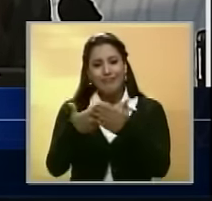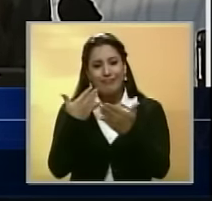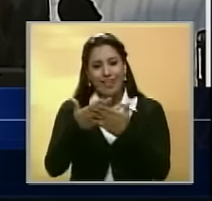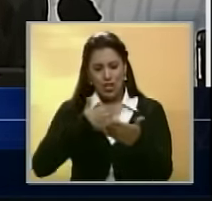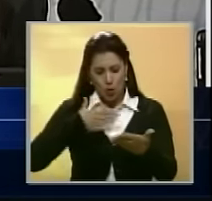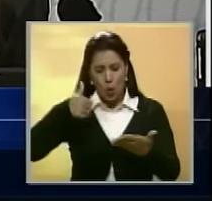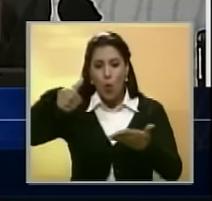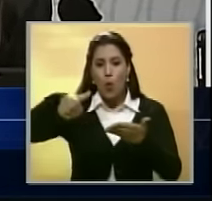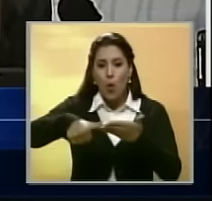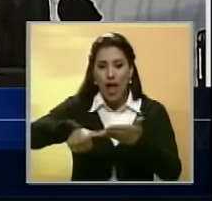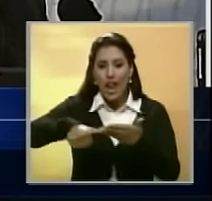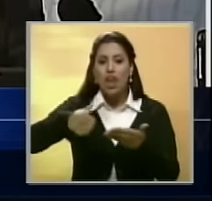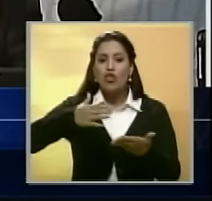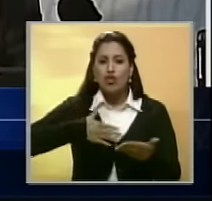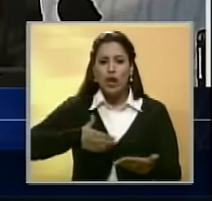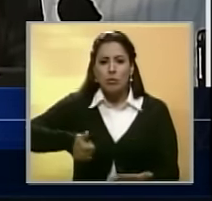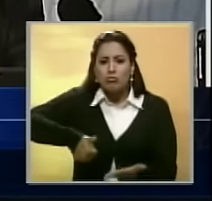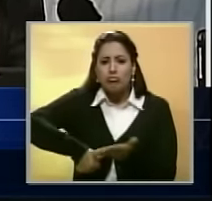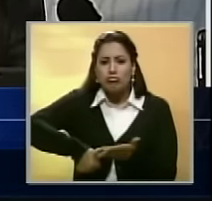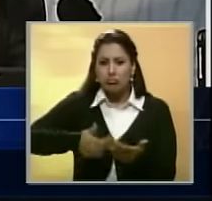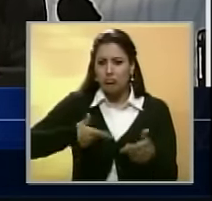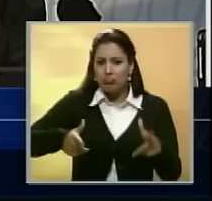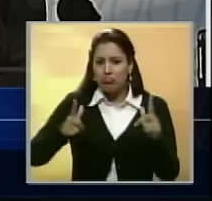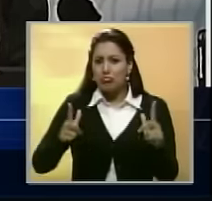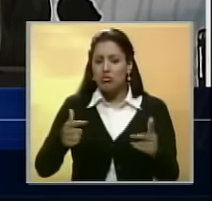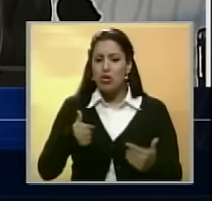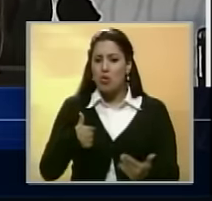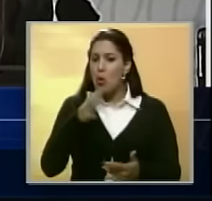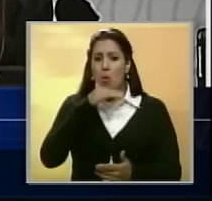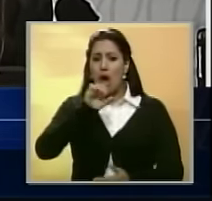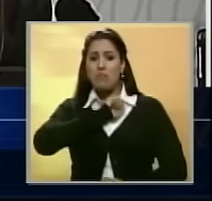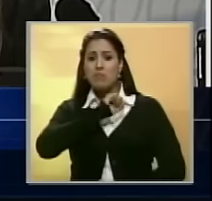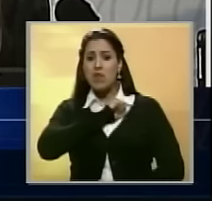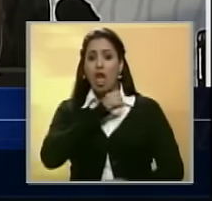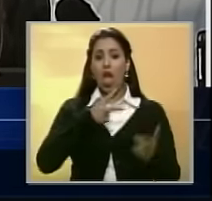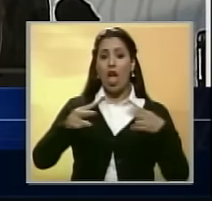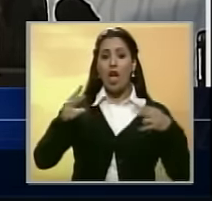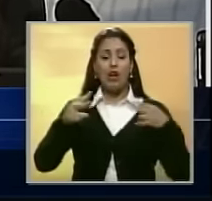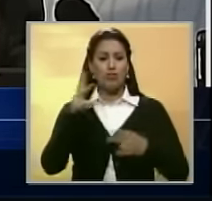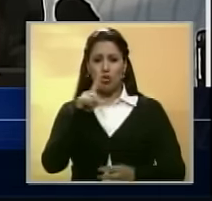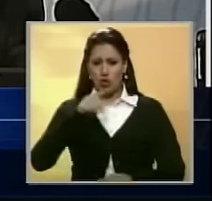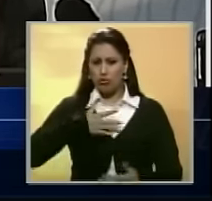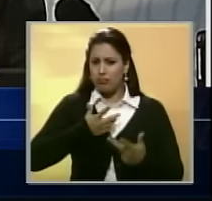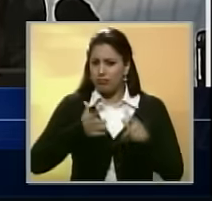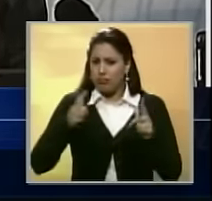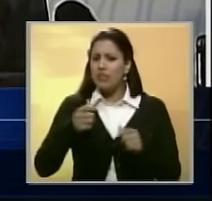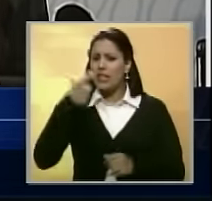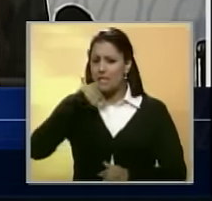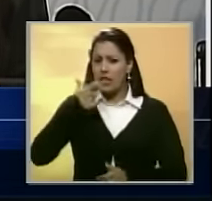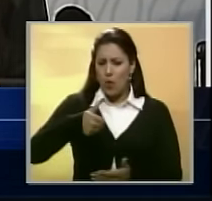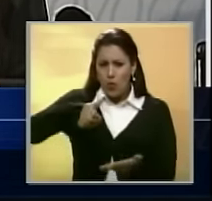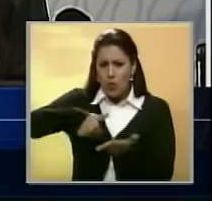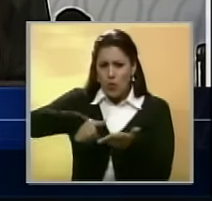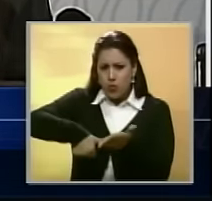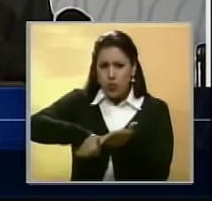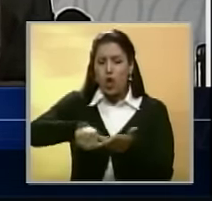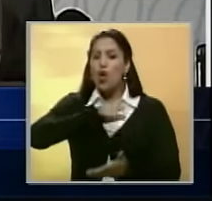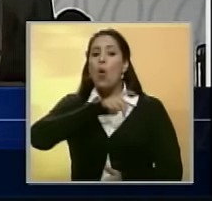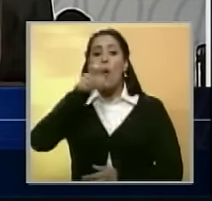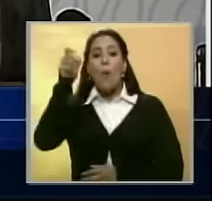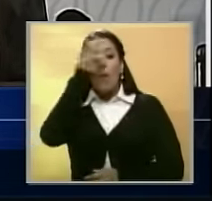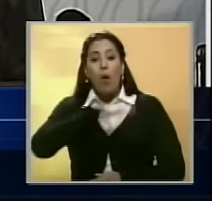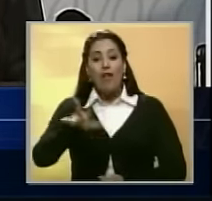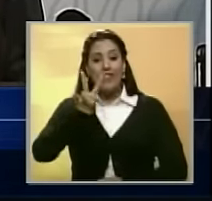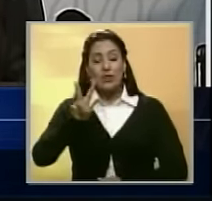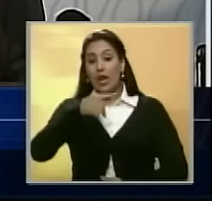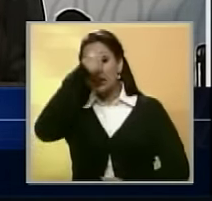nuestra firma, queremos colocar la huella. Nosotros no le tenemos miedo a colocar la huella, ni el pueblo venezolano le tiene miedo a